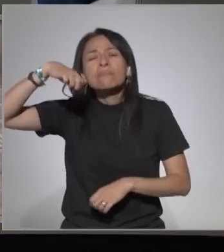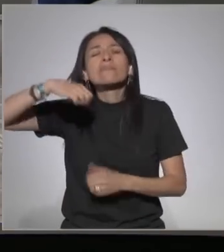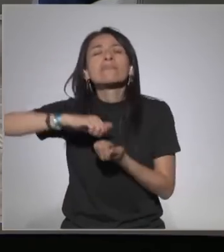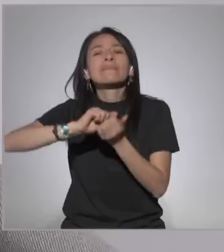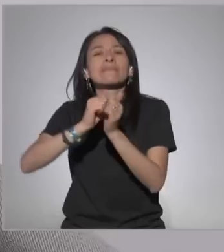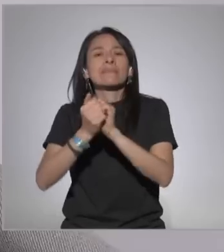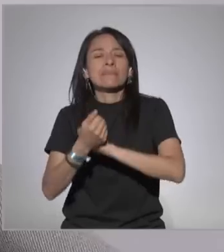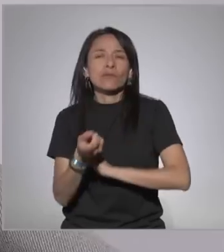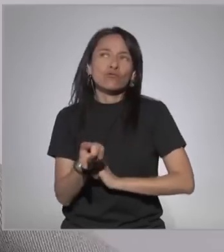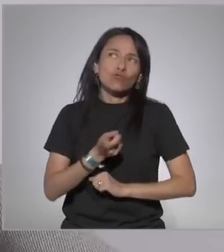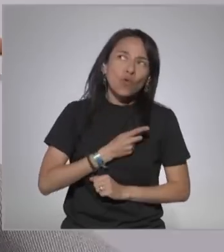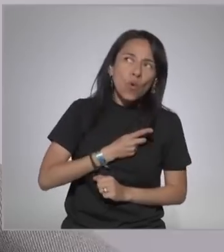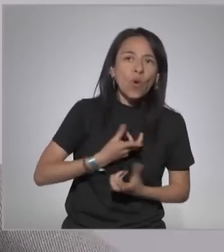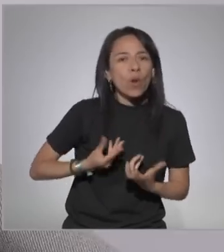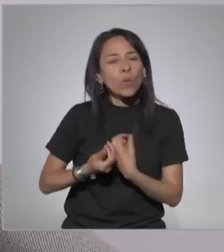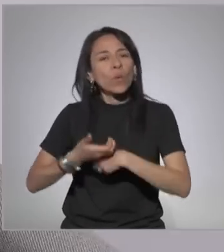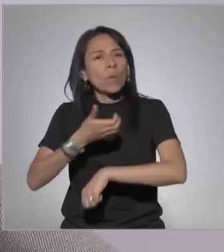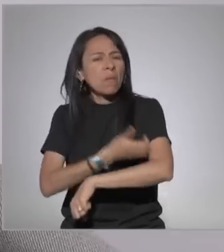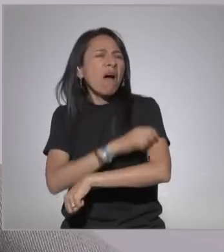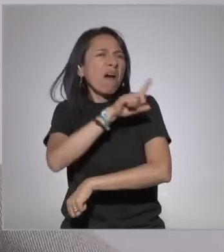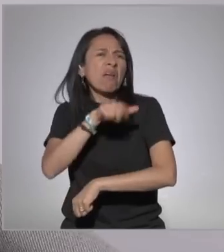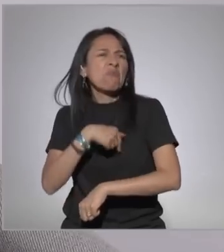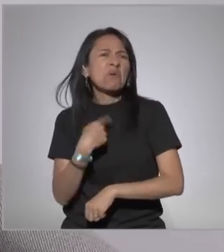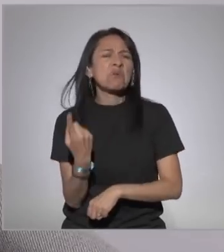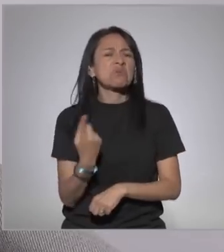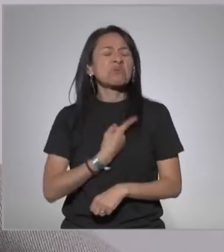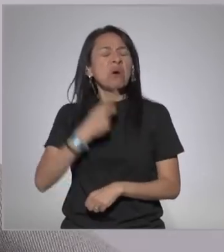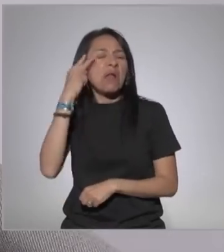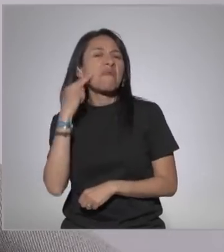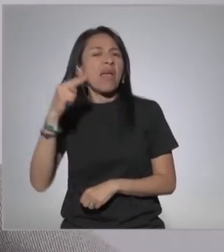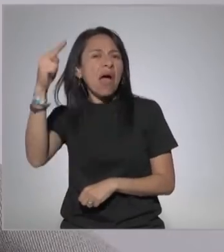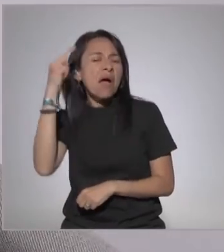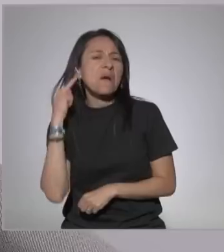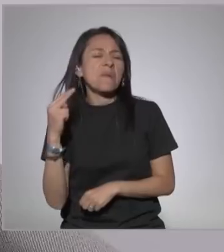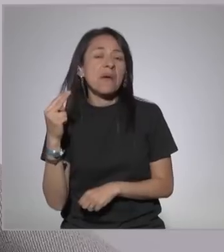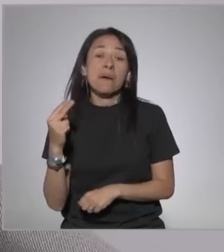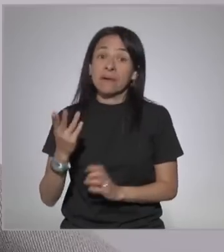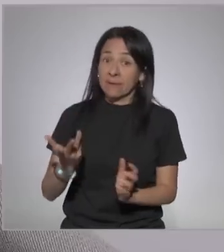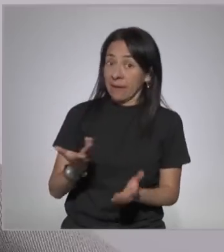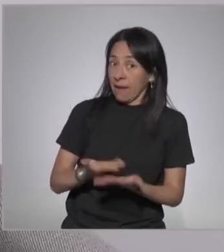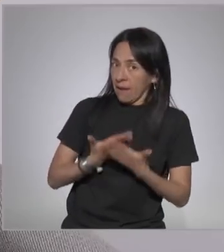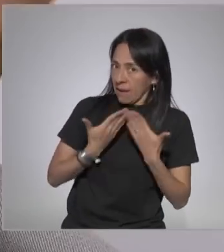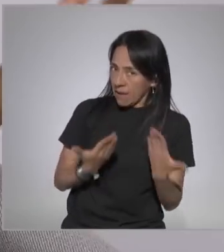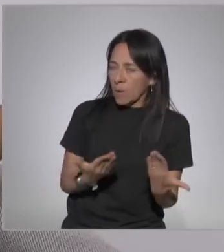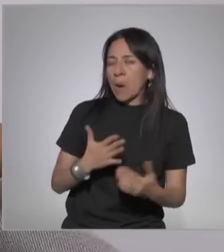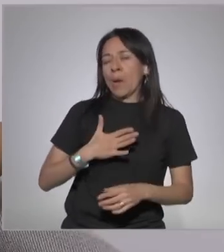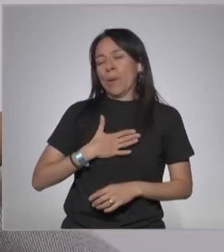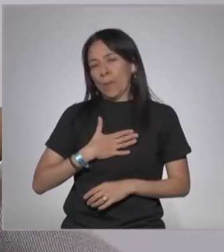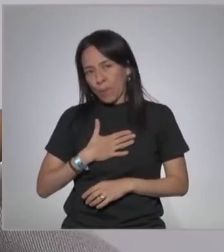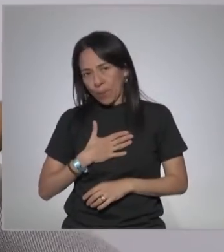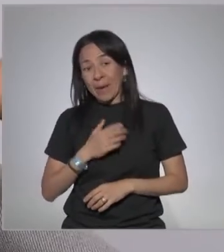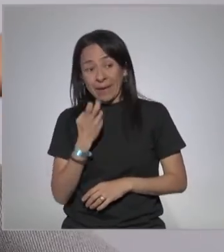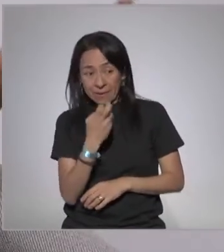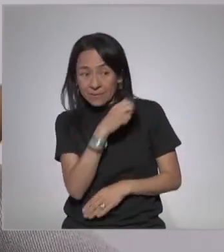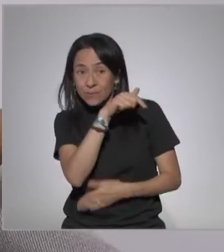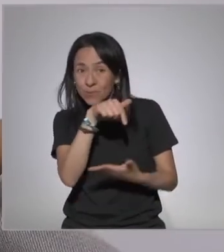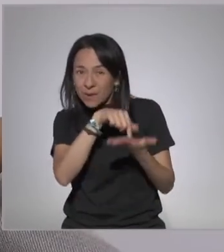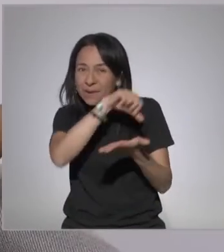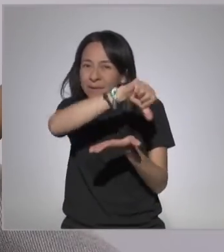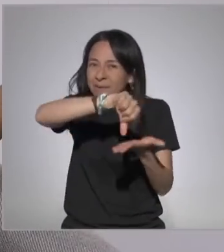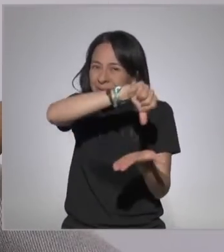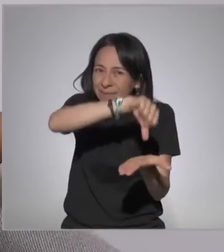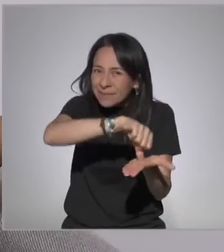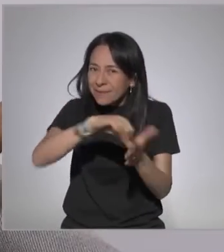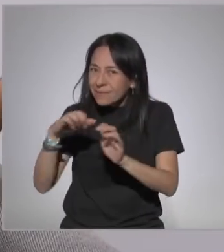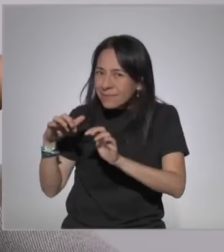me voy a dedicar a viajar, etcétera. Por fortuna, ahora ya en estos centros de apoyo